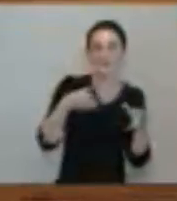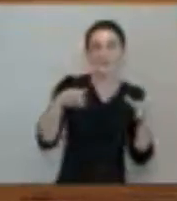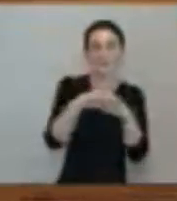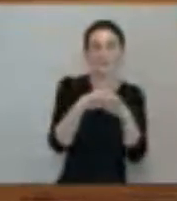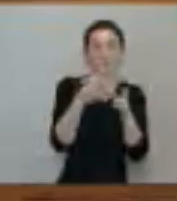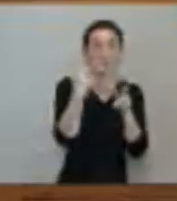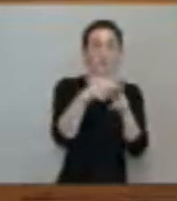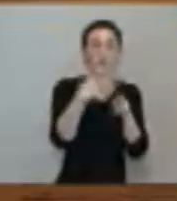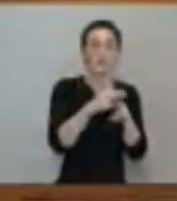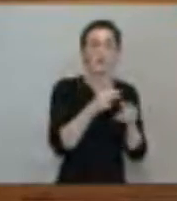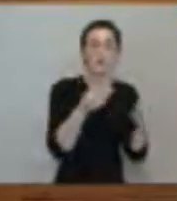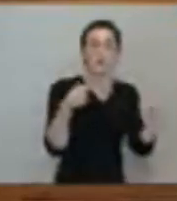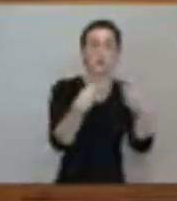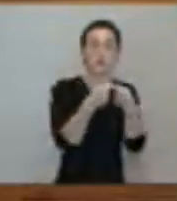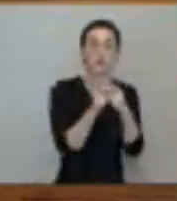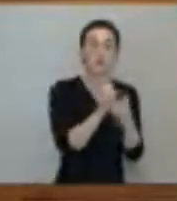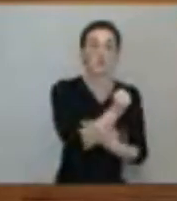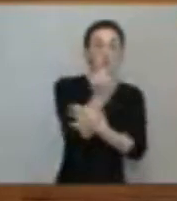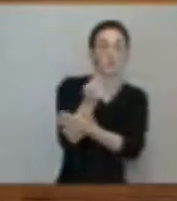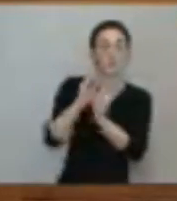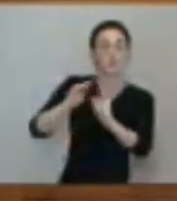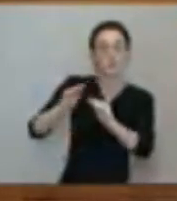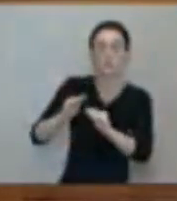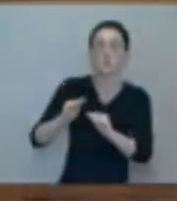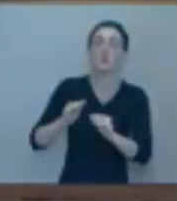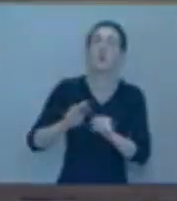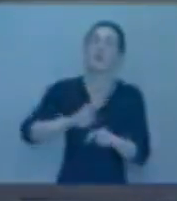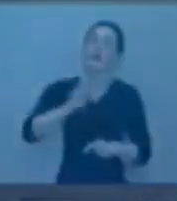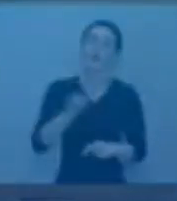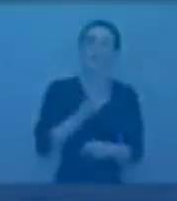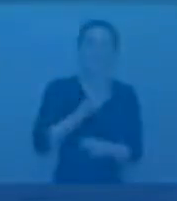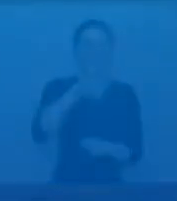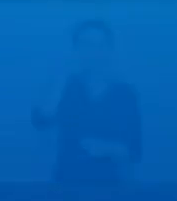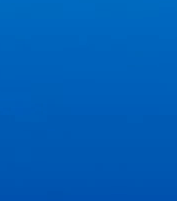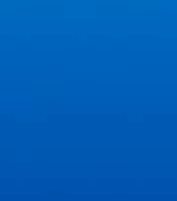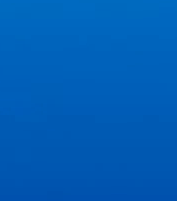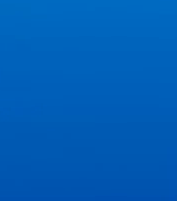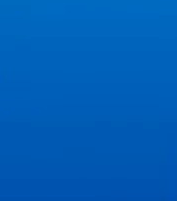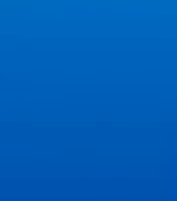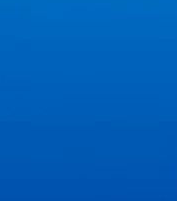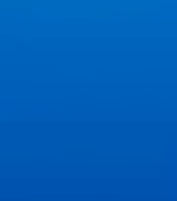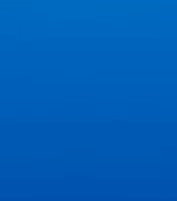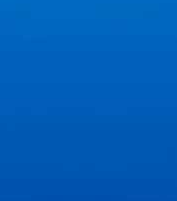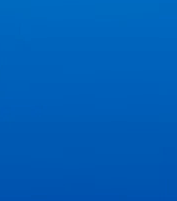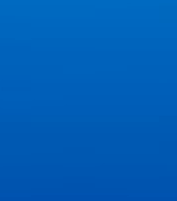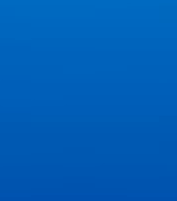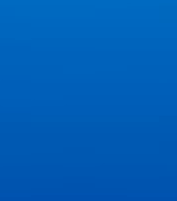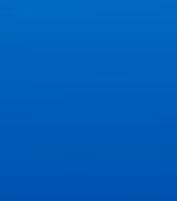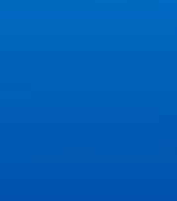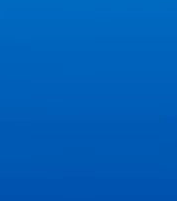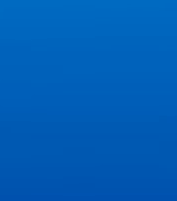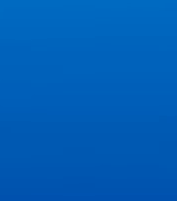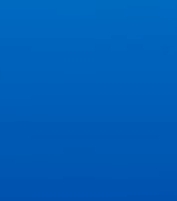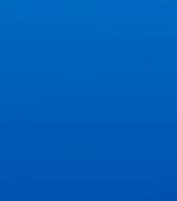socios, no resuelvan los intereses generales de los asturianos.